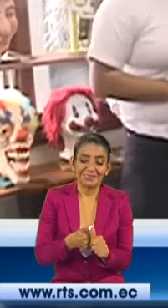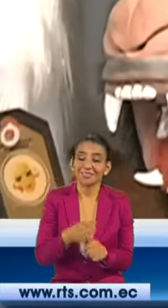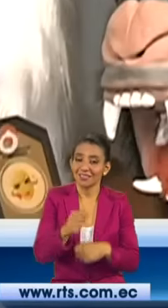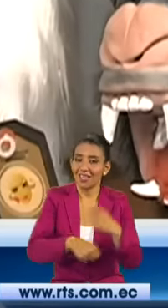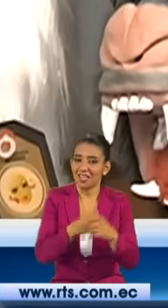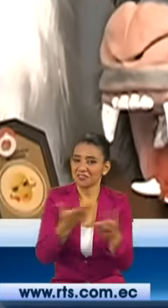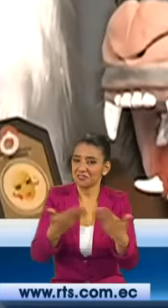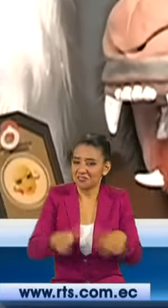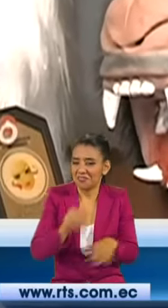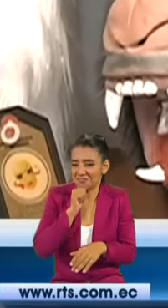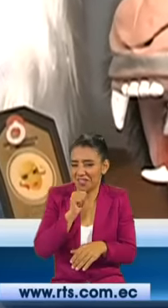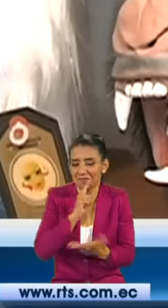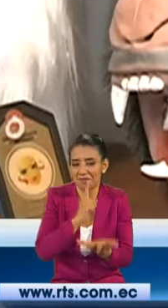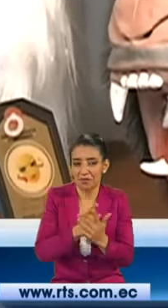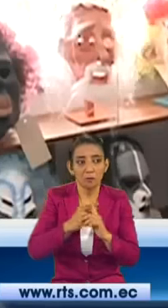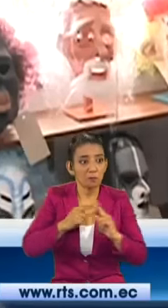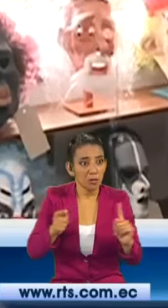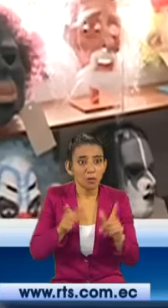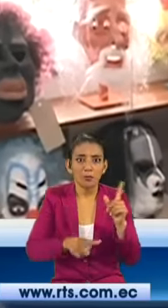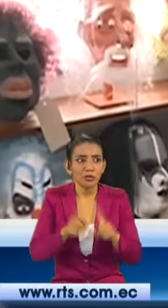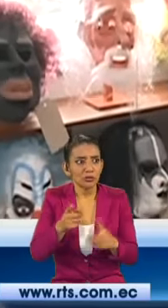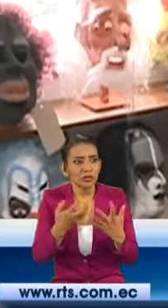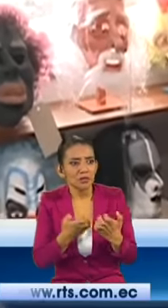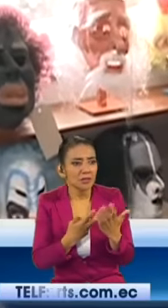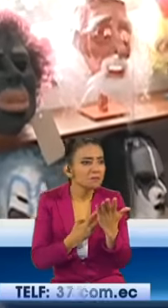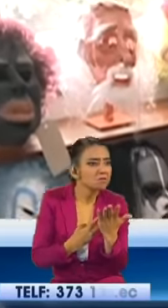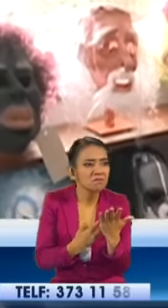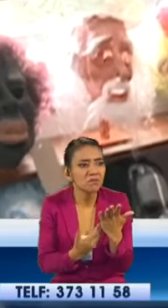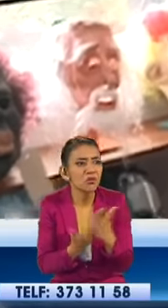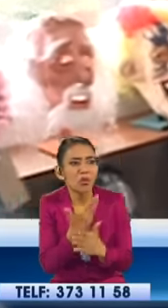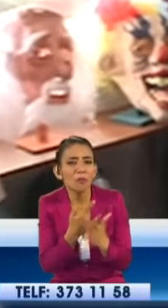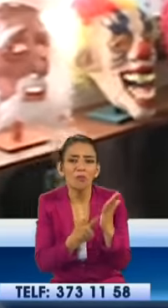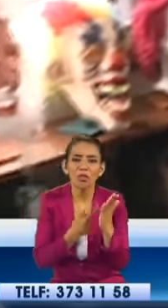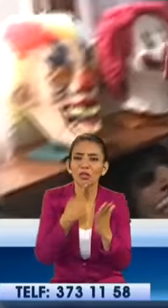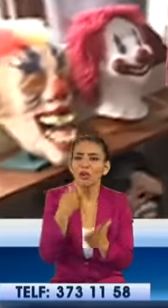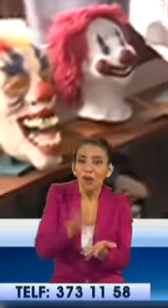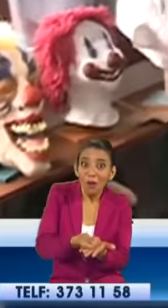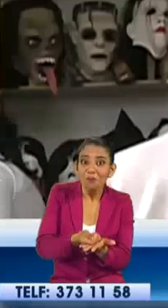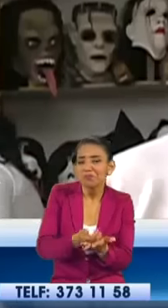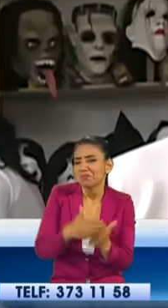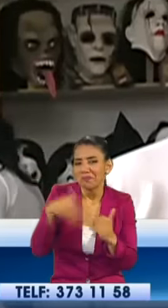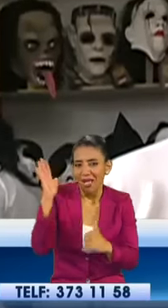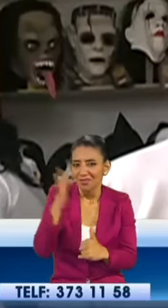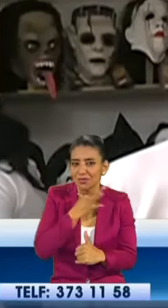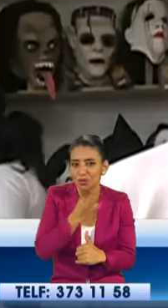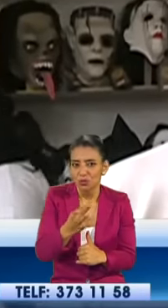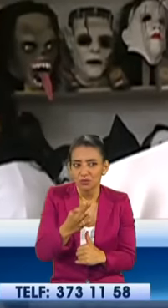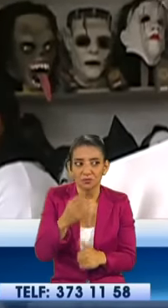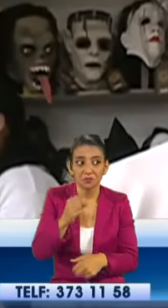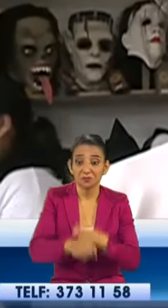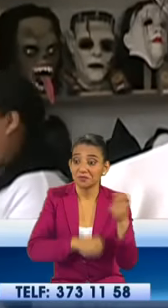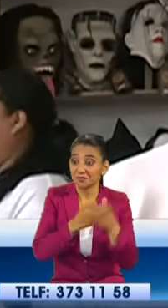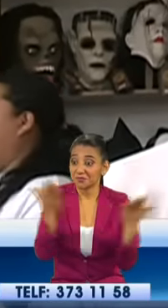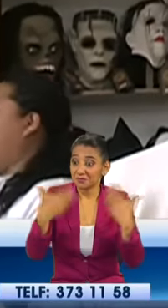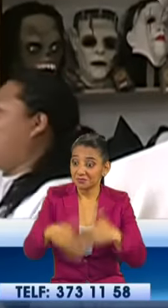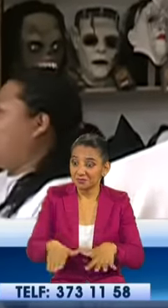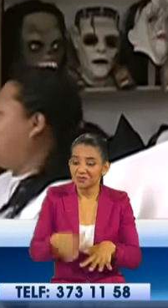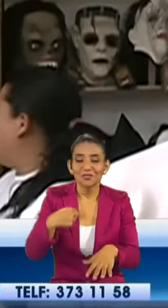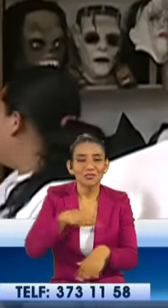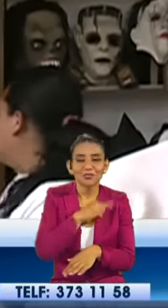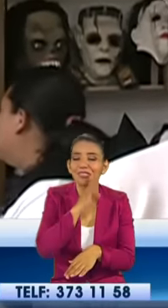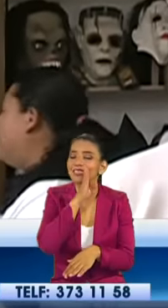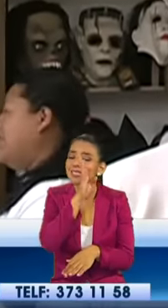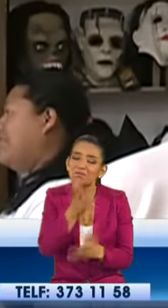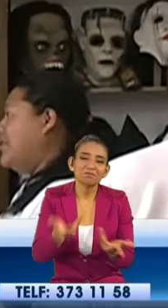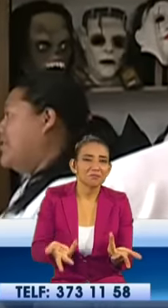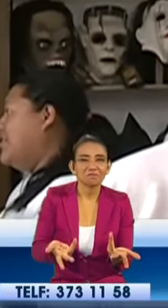año, ya hay gente que llega para revisar los nuevos modelos y adquirir la que más les gusta. Para el fin de año que nosotros siempre